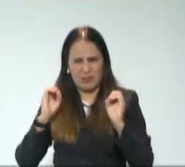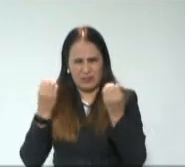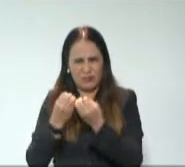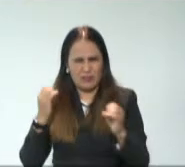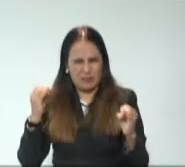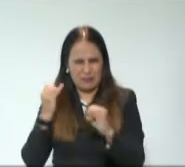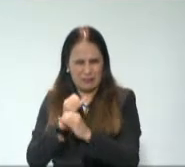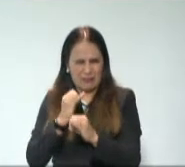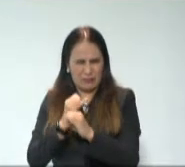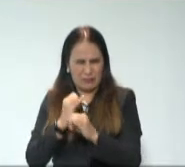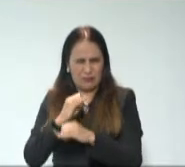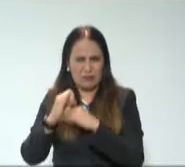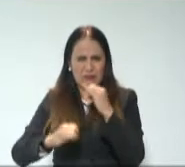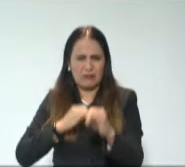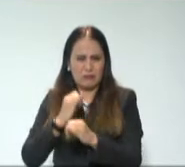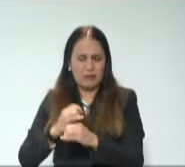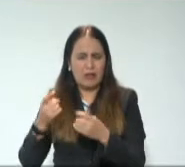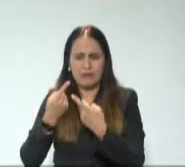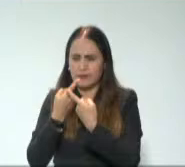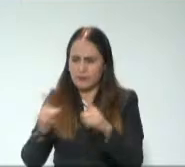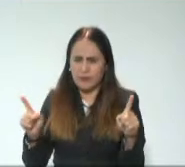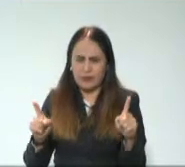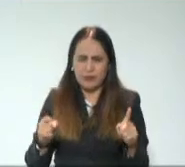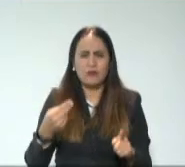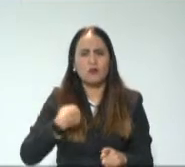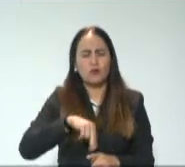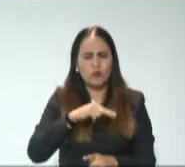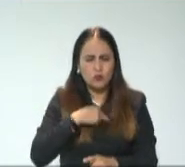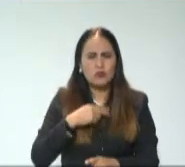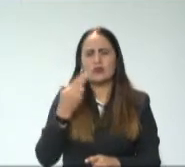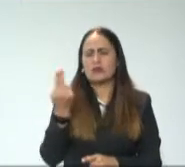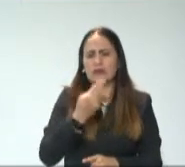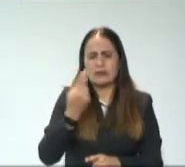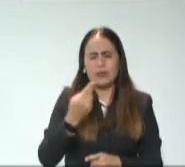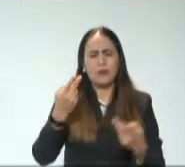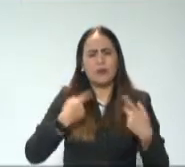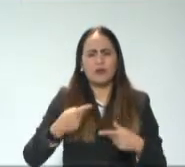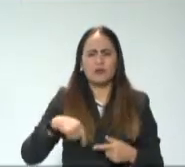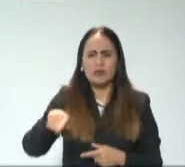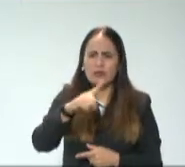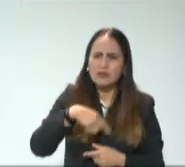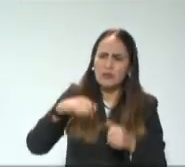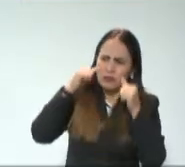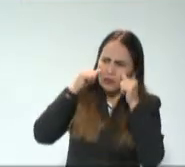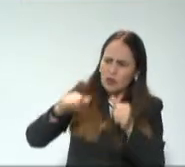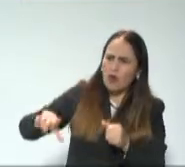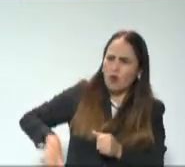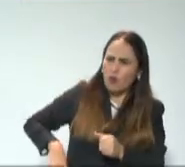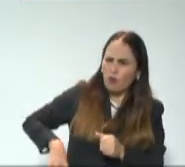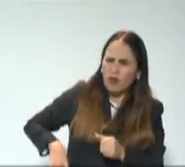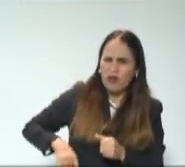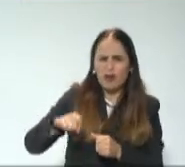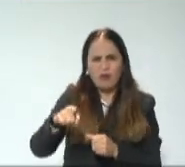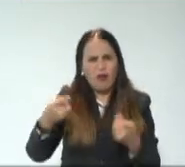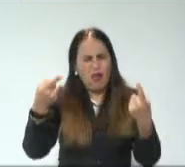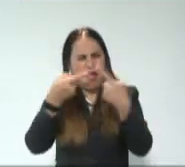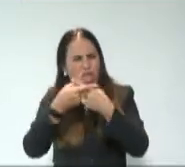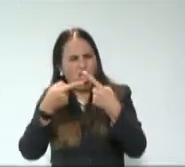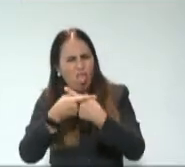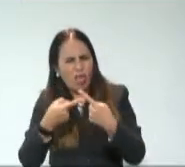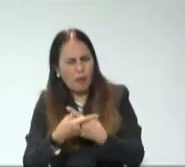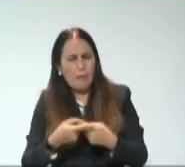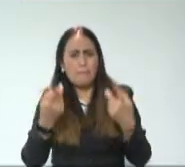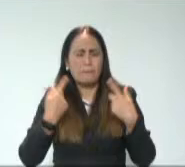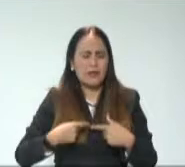cuando Considero que por información proactiva deben generar confianza de aquellos quienes nos gobiernan lo que se entiende Es que la persona